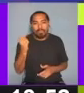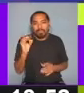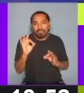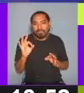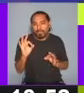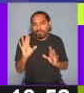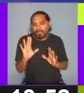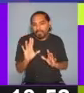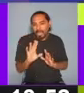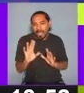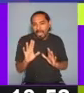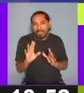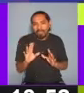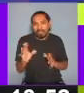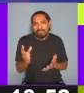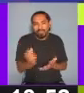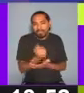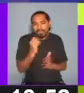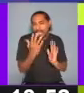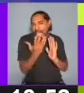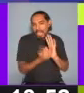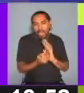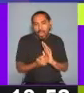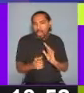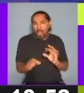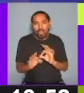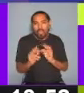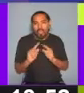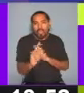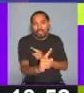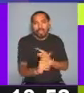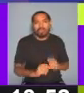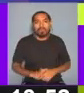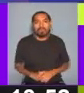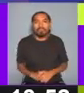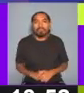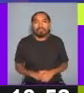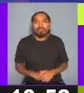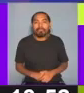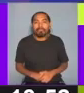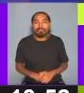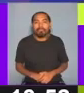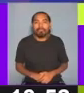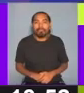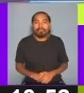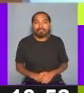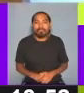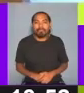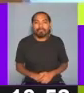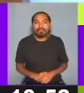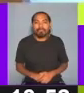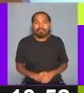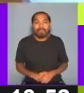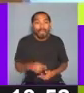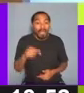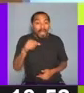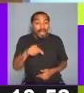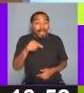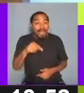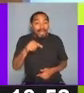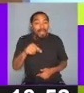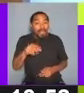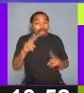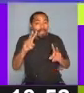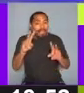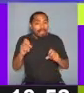del 2,5, o sea, lo descuenta del pago que tiene que hacer en la declaración jurada mensual. ¿Y esto no es no se